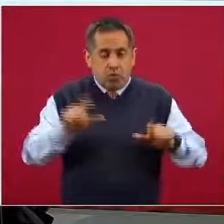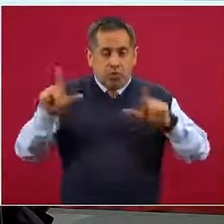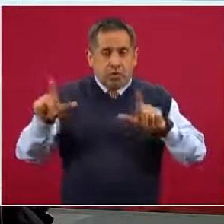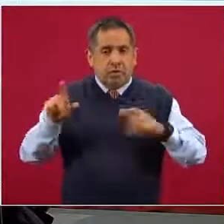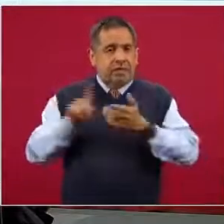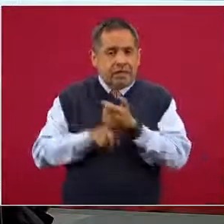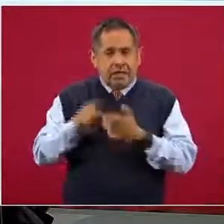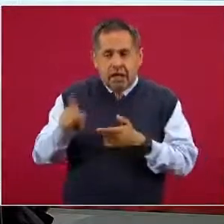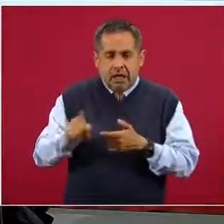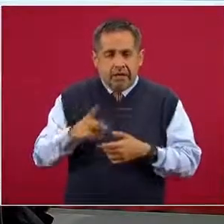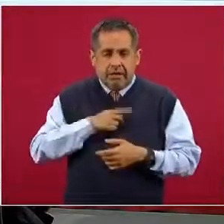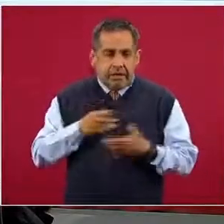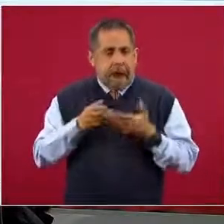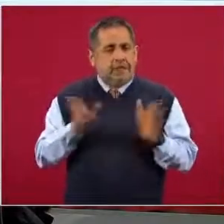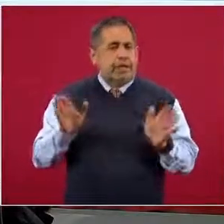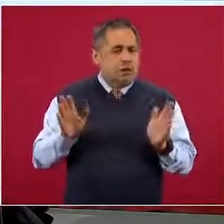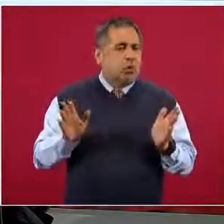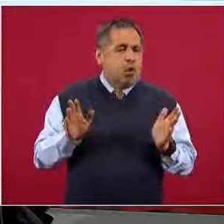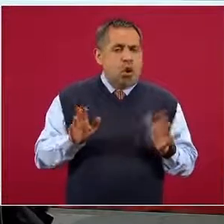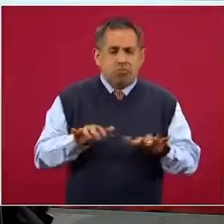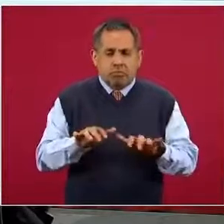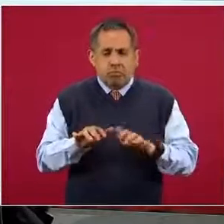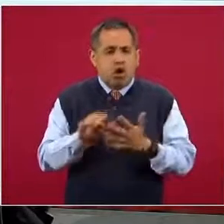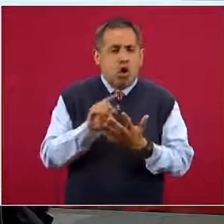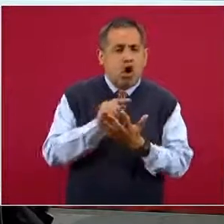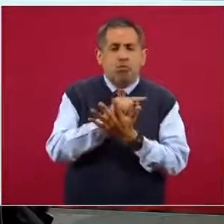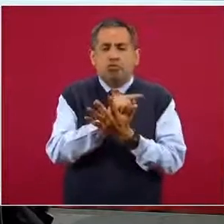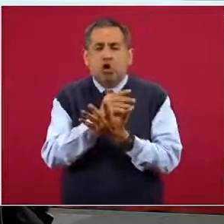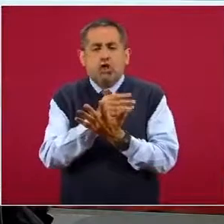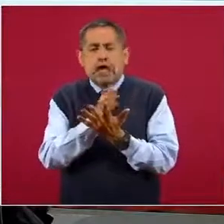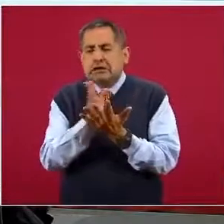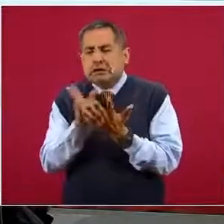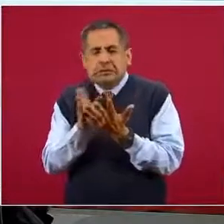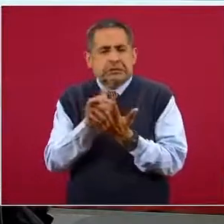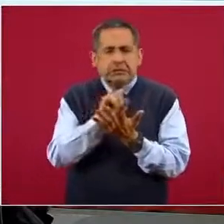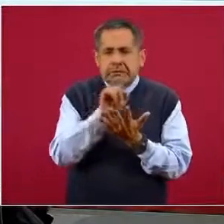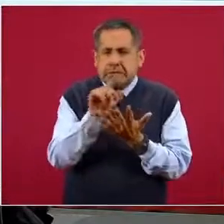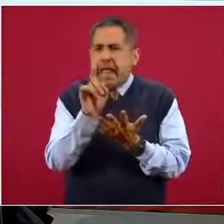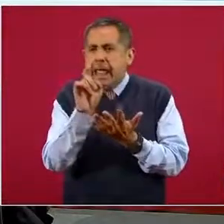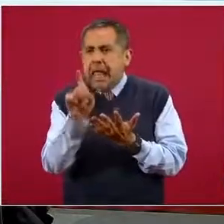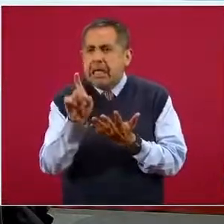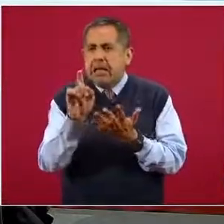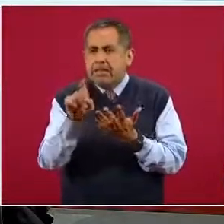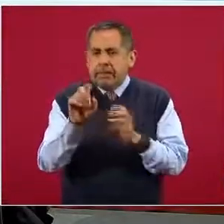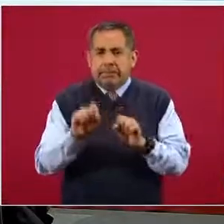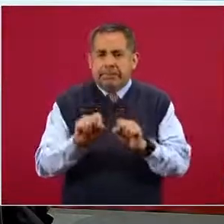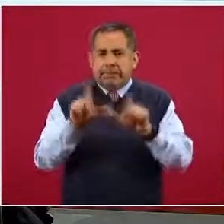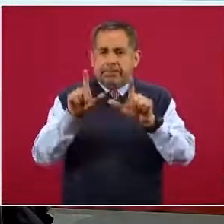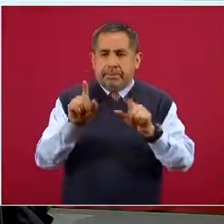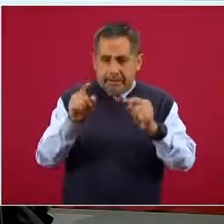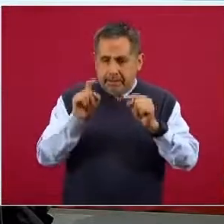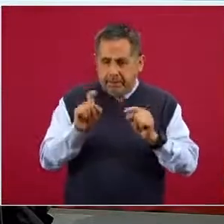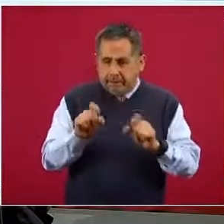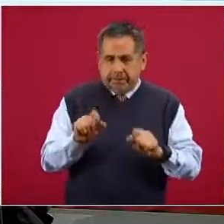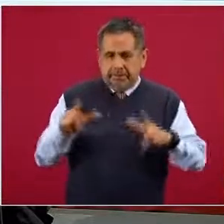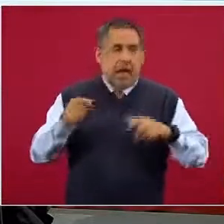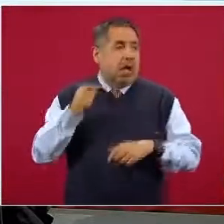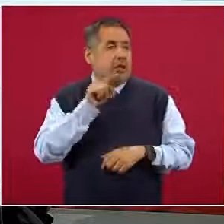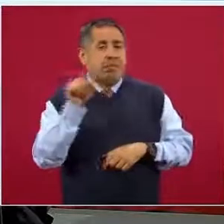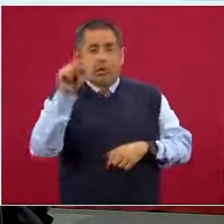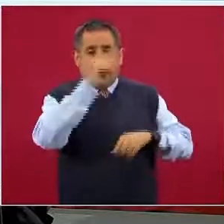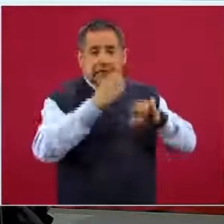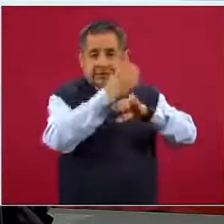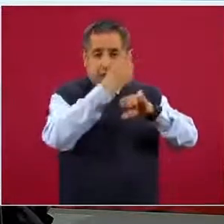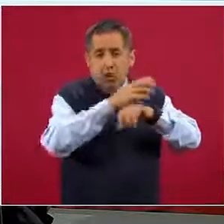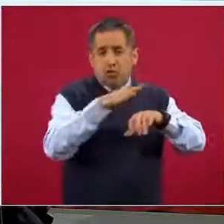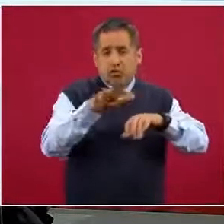CISBER tuviera disponible las variables para poder ser seleccionadas por los profesionales de la salud que están todos